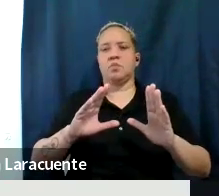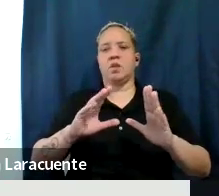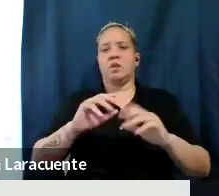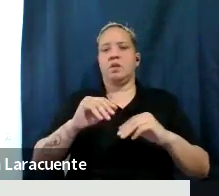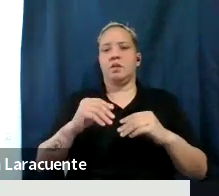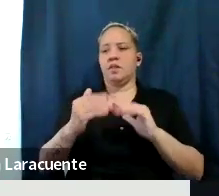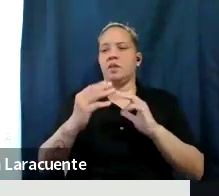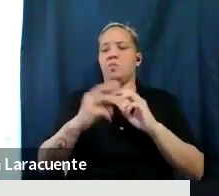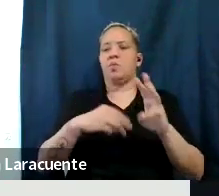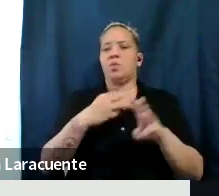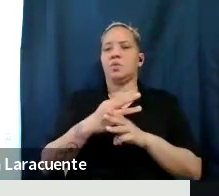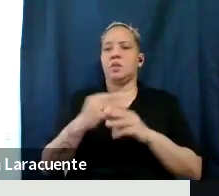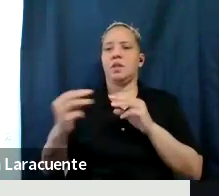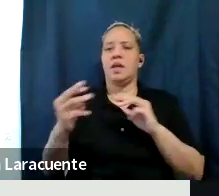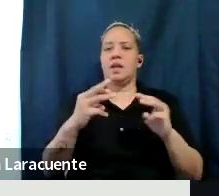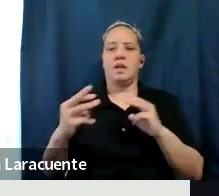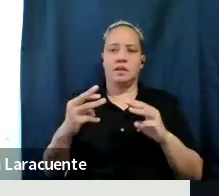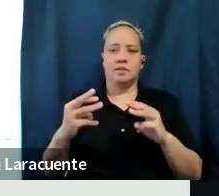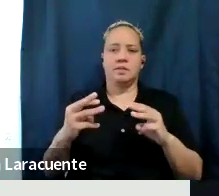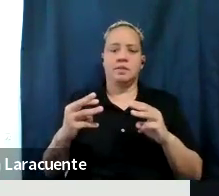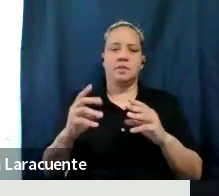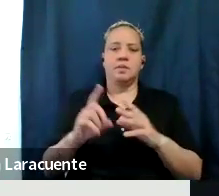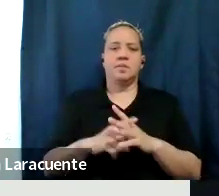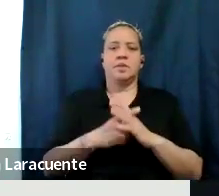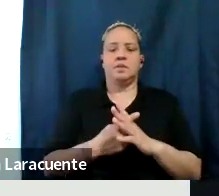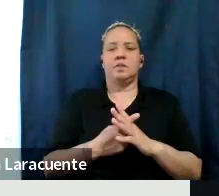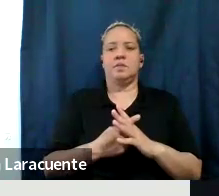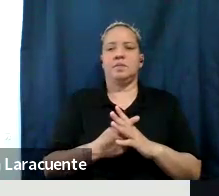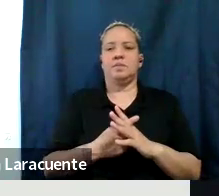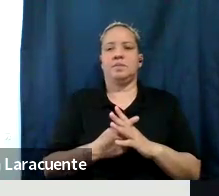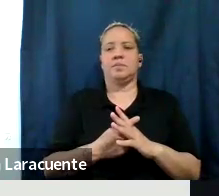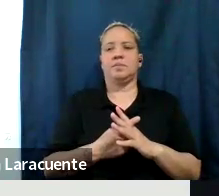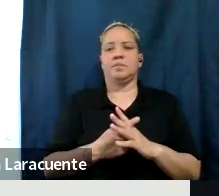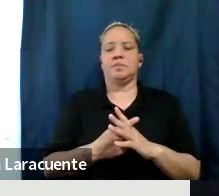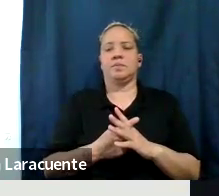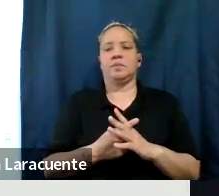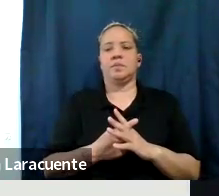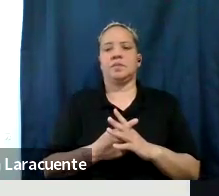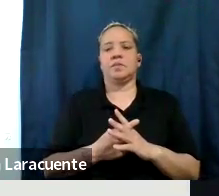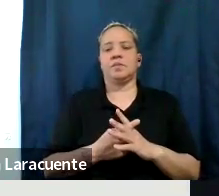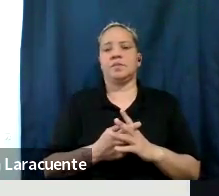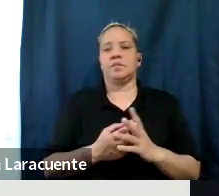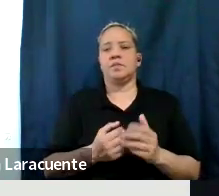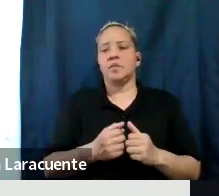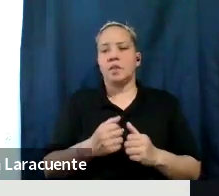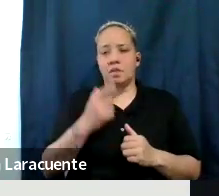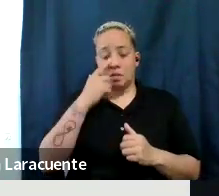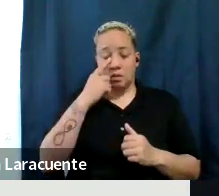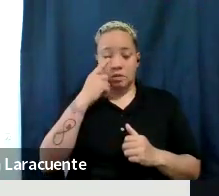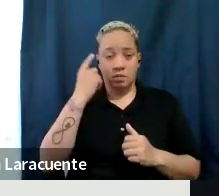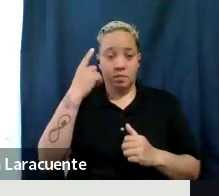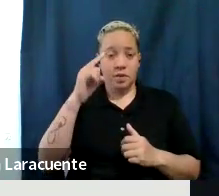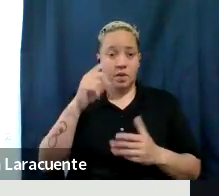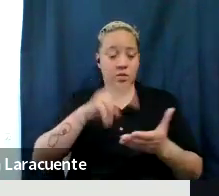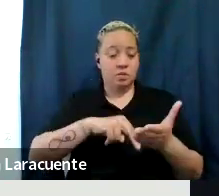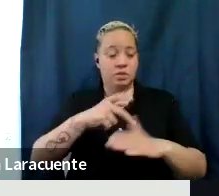guerra, empezando esta aclaración dirigida a los lectores, como no, puertorriqueños. Y